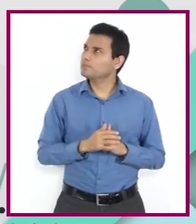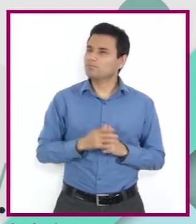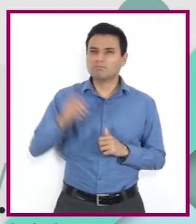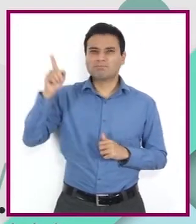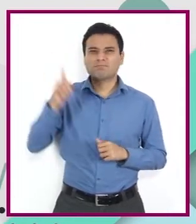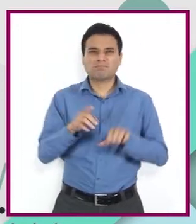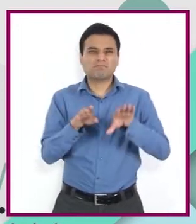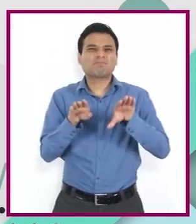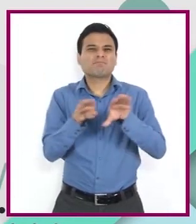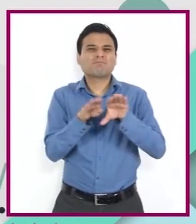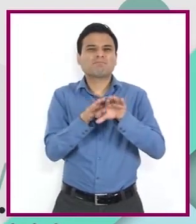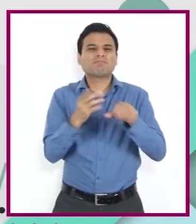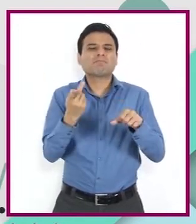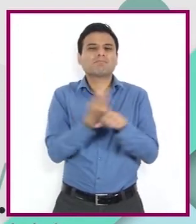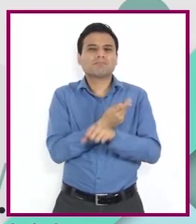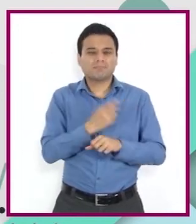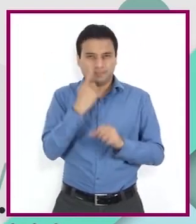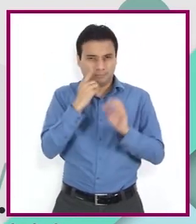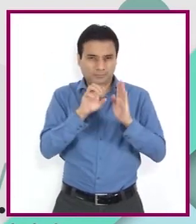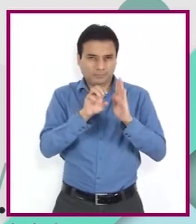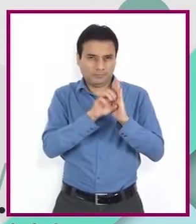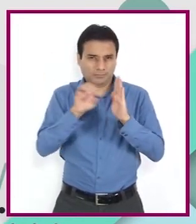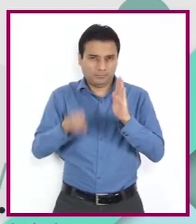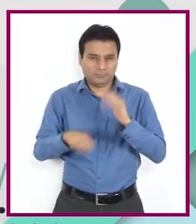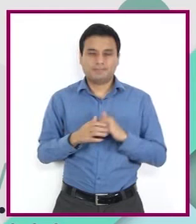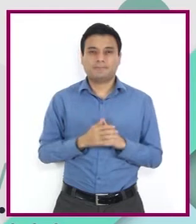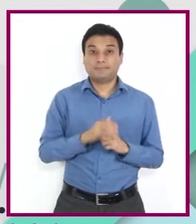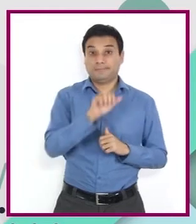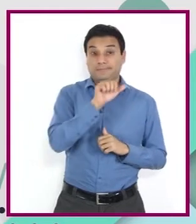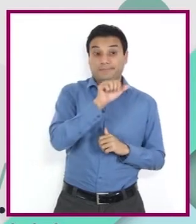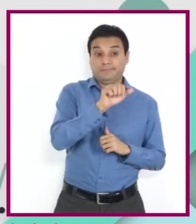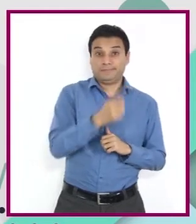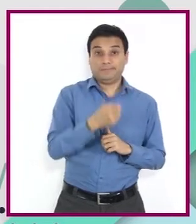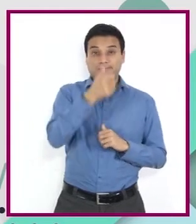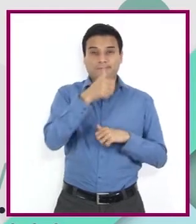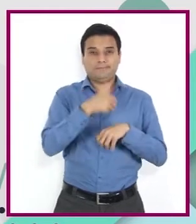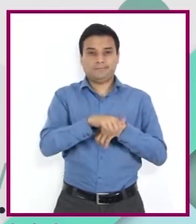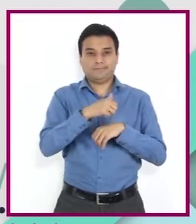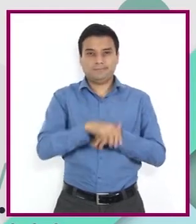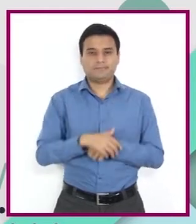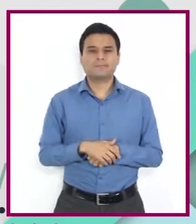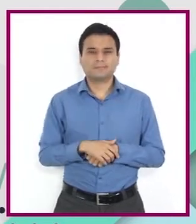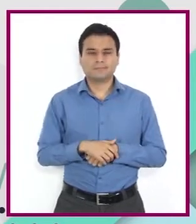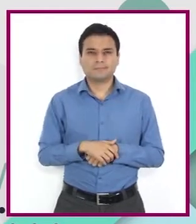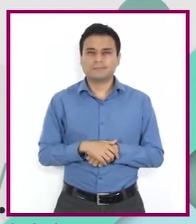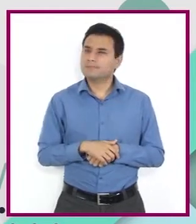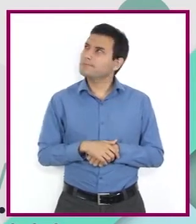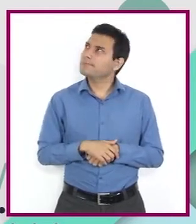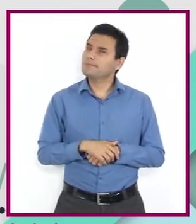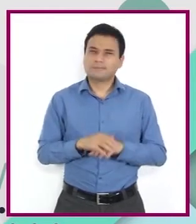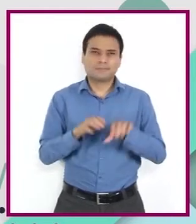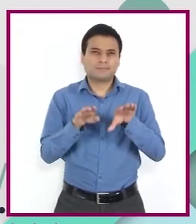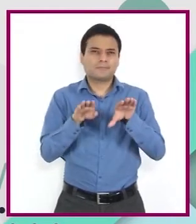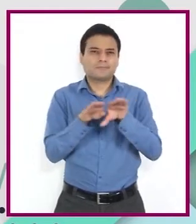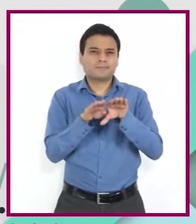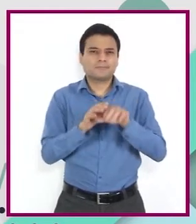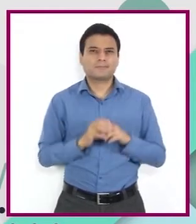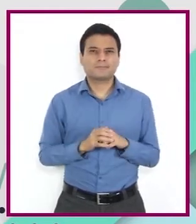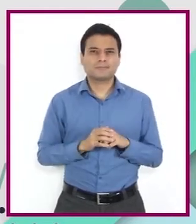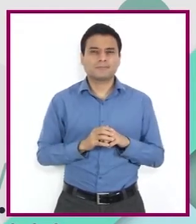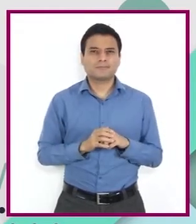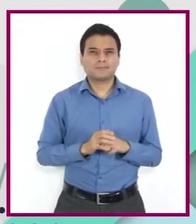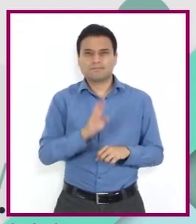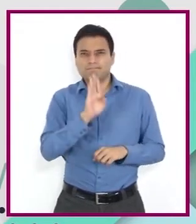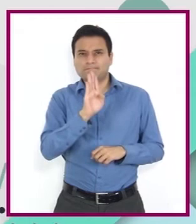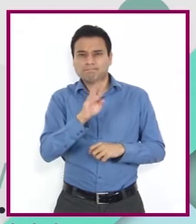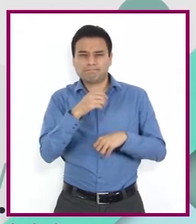ellos? Por ejemplo, el primer dato de la magnitud A es el doble o la mitad del primer dato de la magnitud B